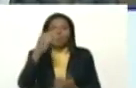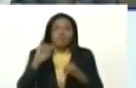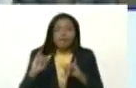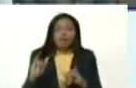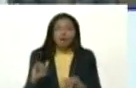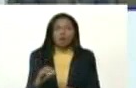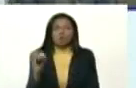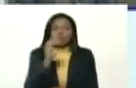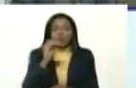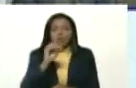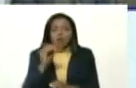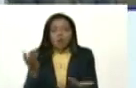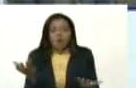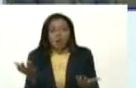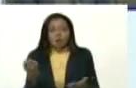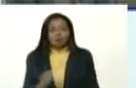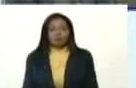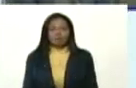5, 4, 3, 2, 1, 0.